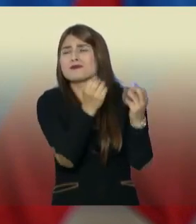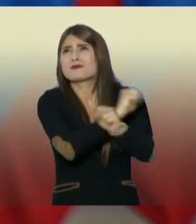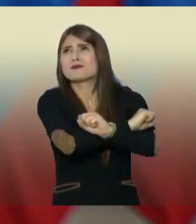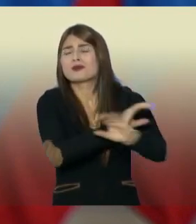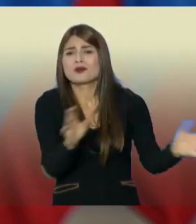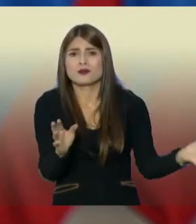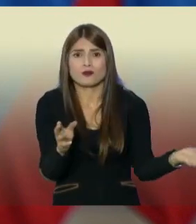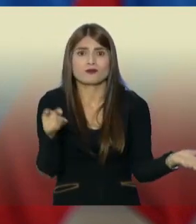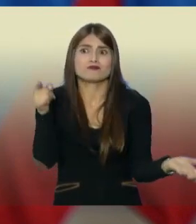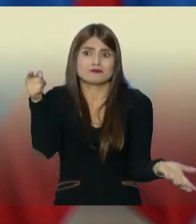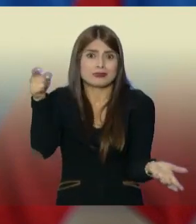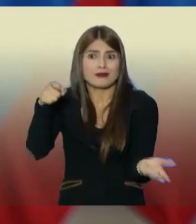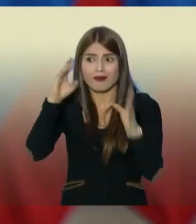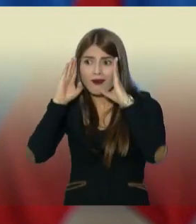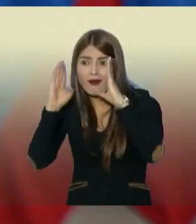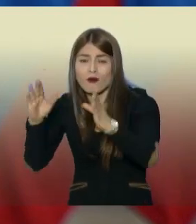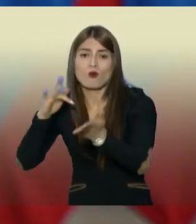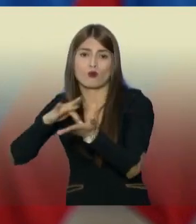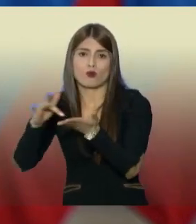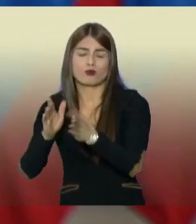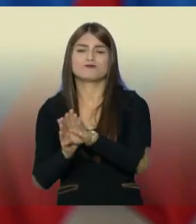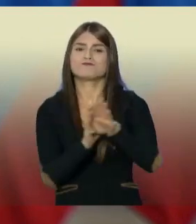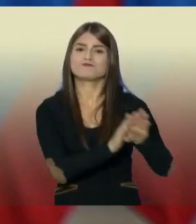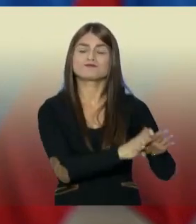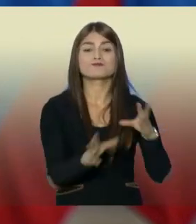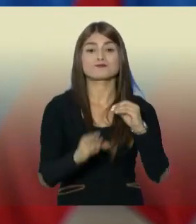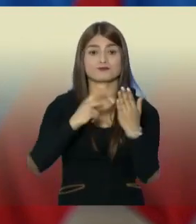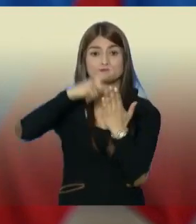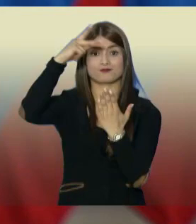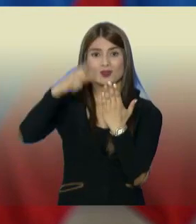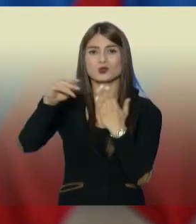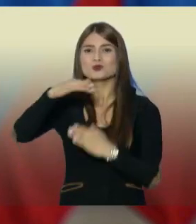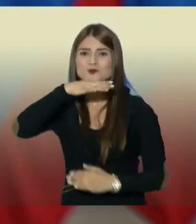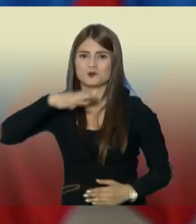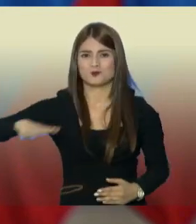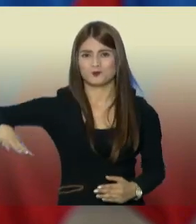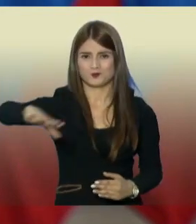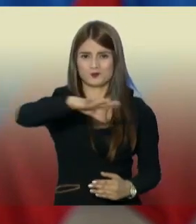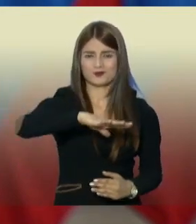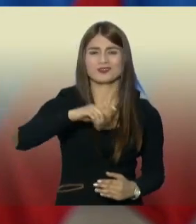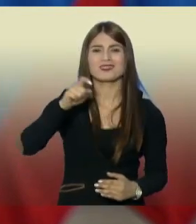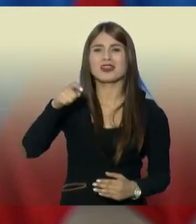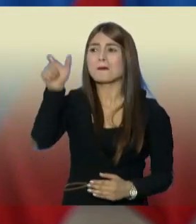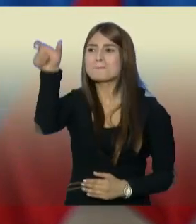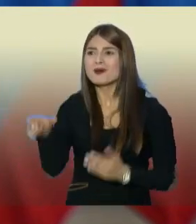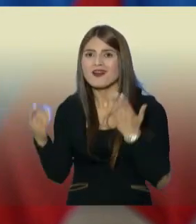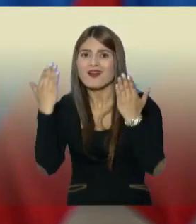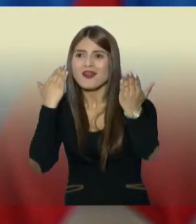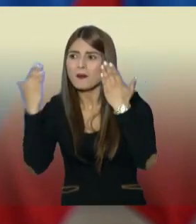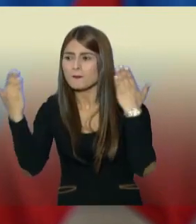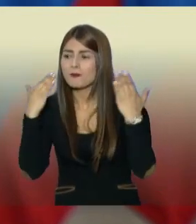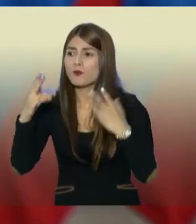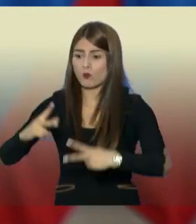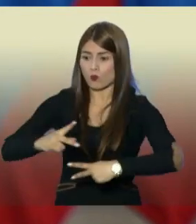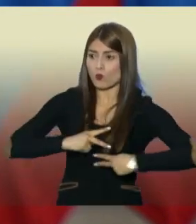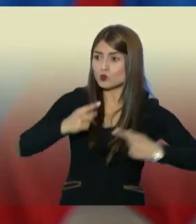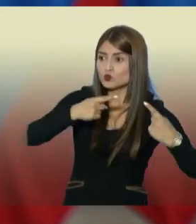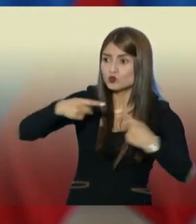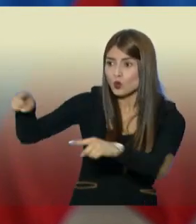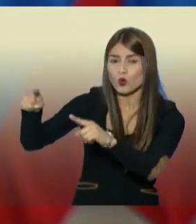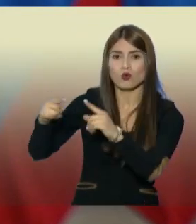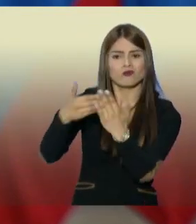familia está el proyecto de tierras que formaliza la tenencia de la tierra garantiza la propiedad